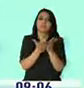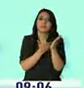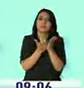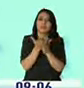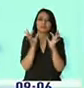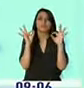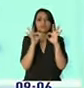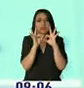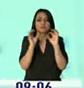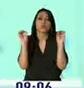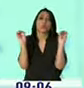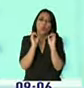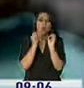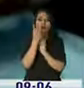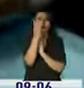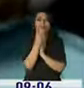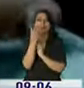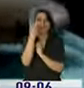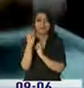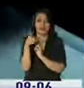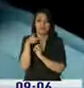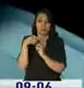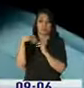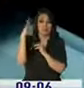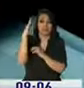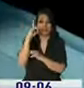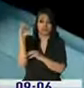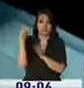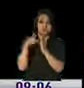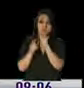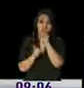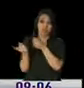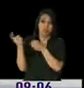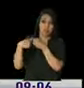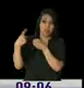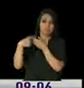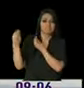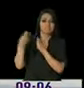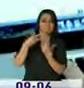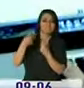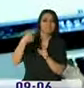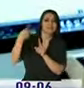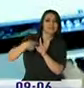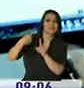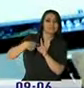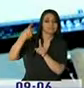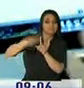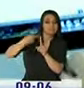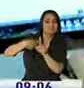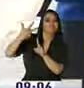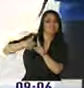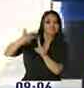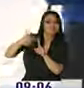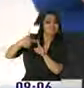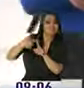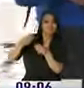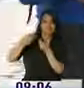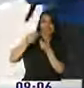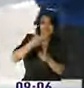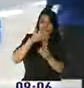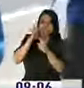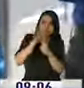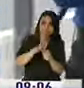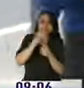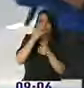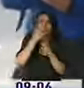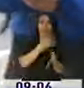sociales o Internet con más de 100.000 usuarios a elaborar informes trimestrales en el que se detallen las denuncias de discriminación y odio que reciban,